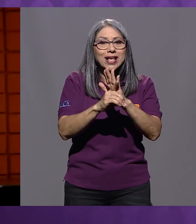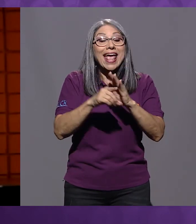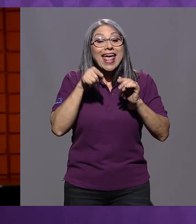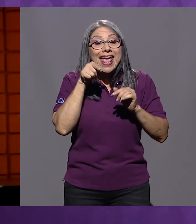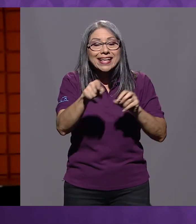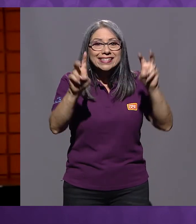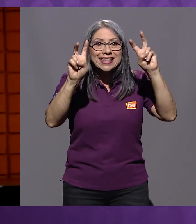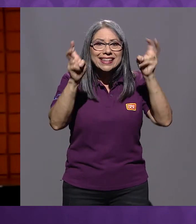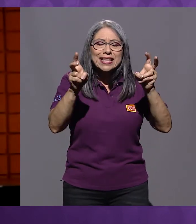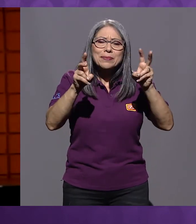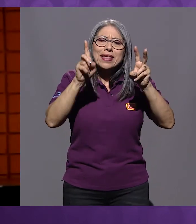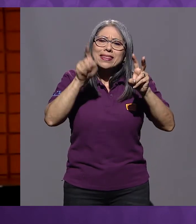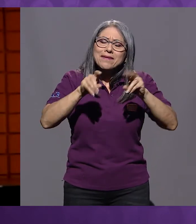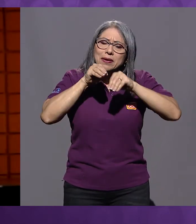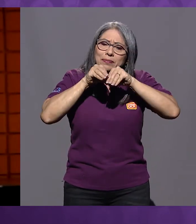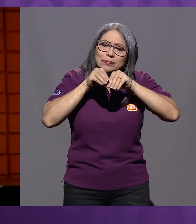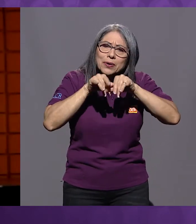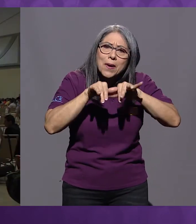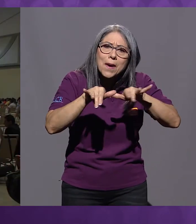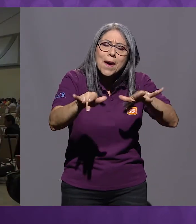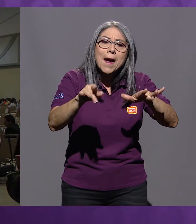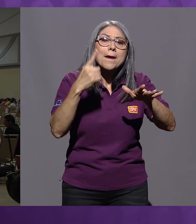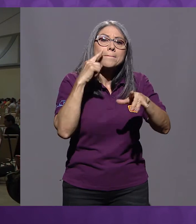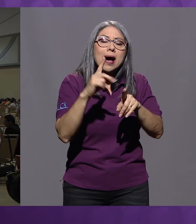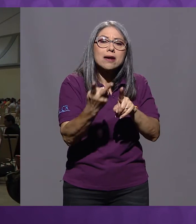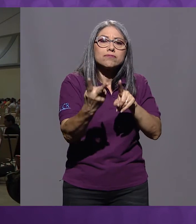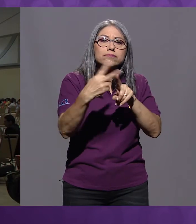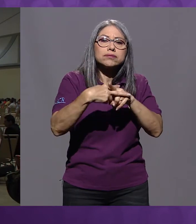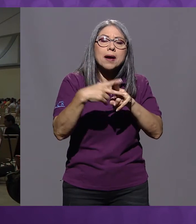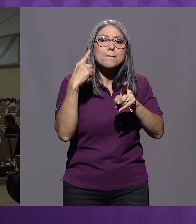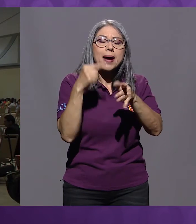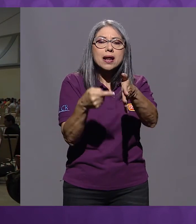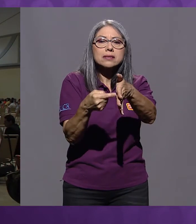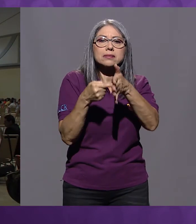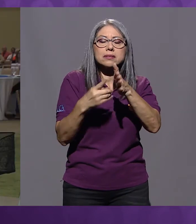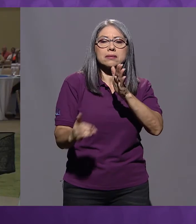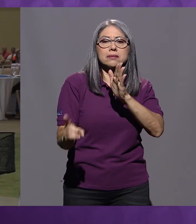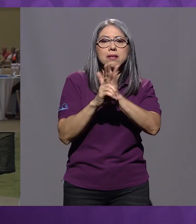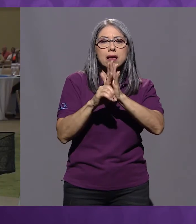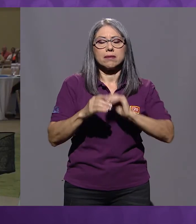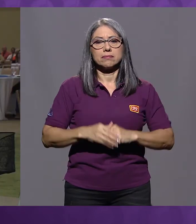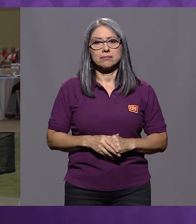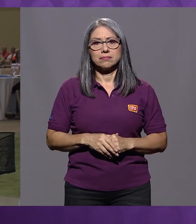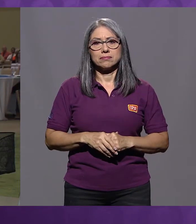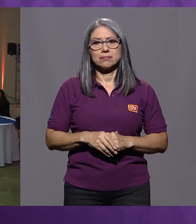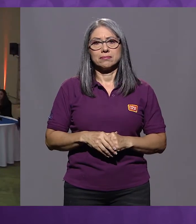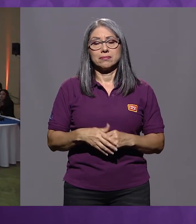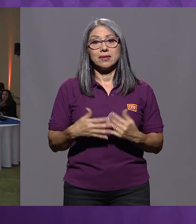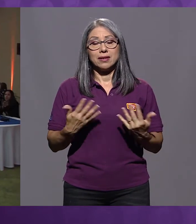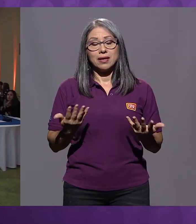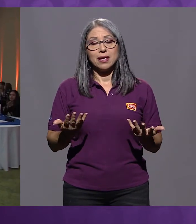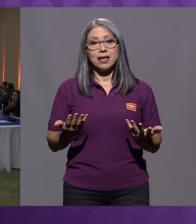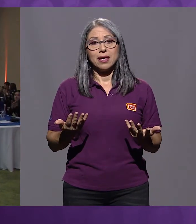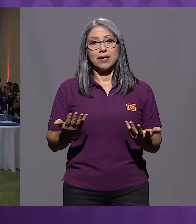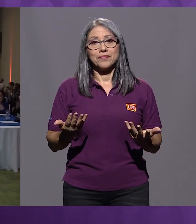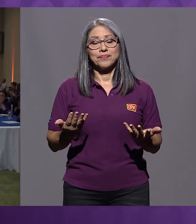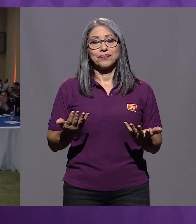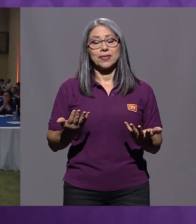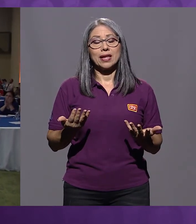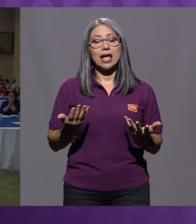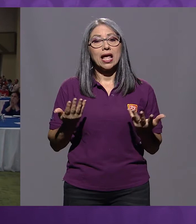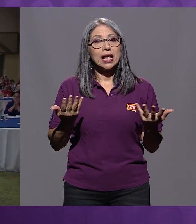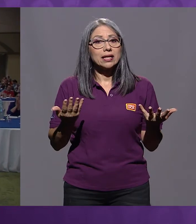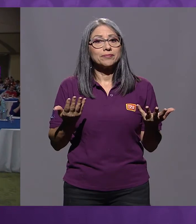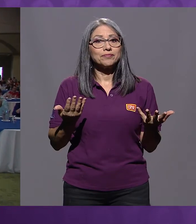transversal en la aplicación, en la exigibilidad de esos derechos que yo pueda tener. Desde